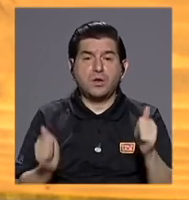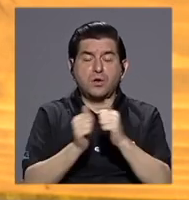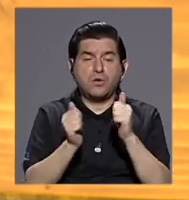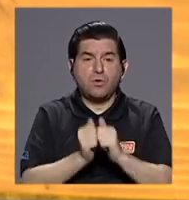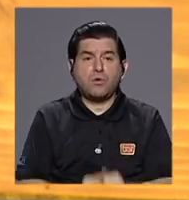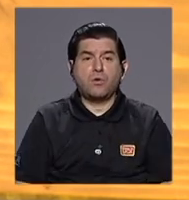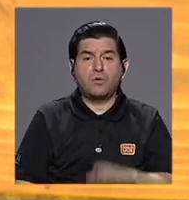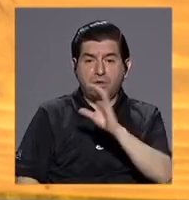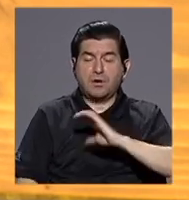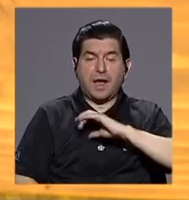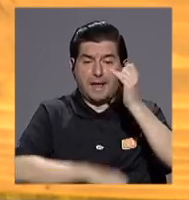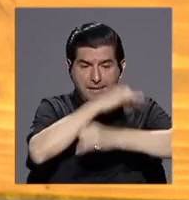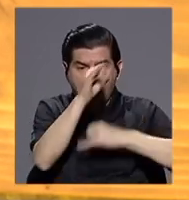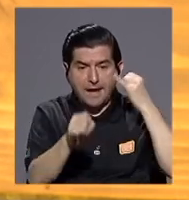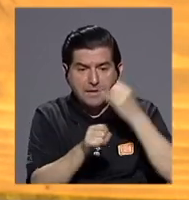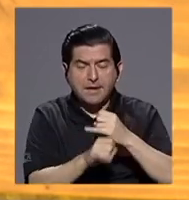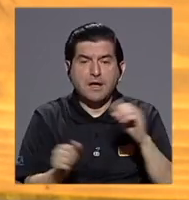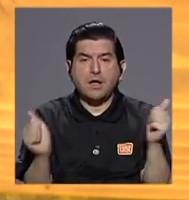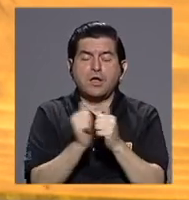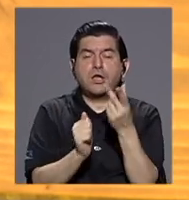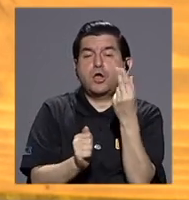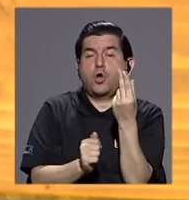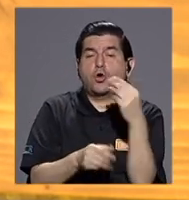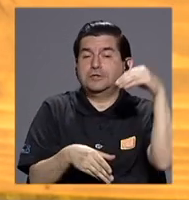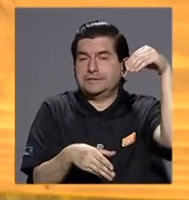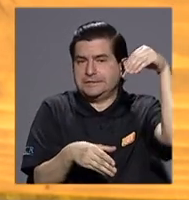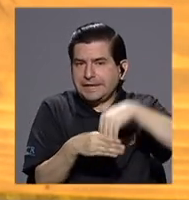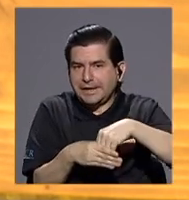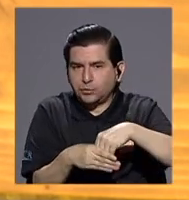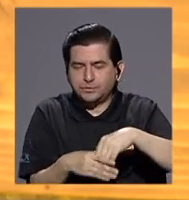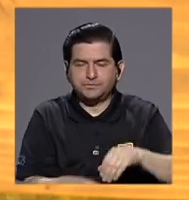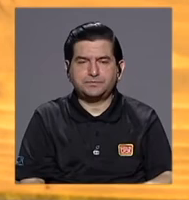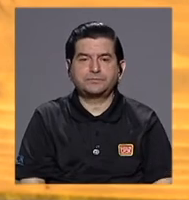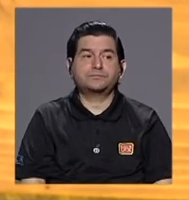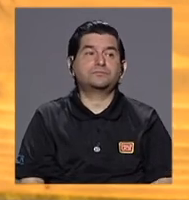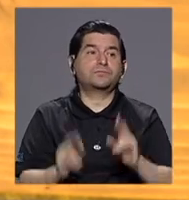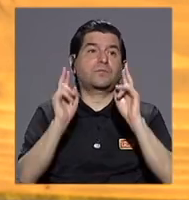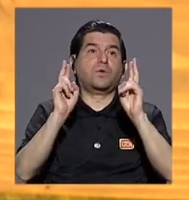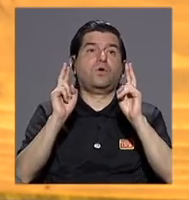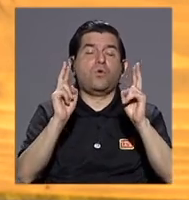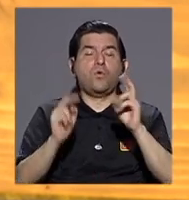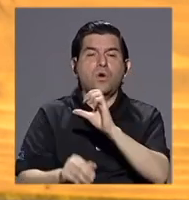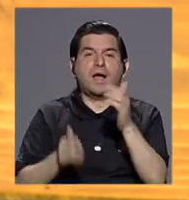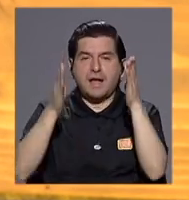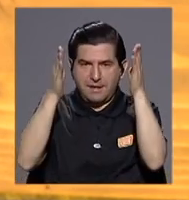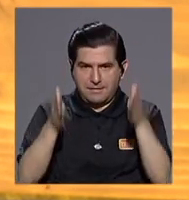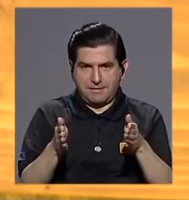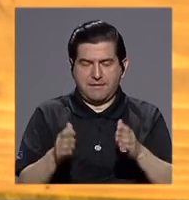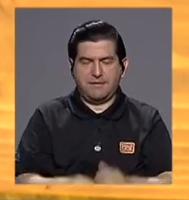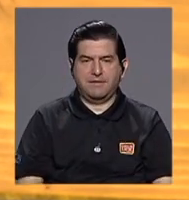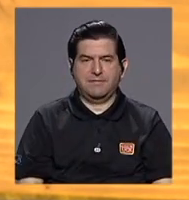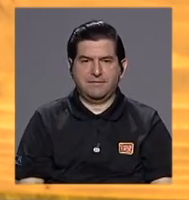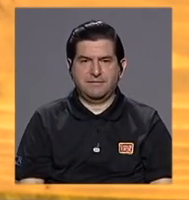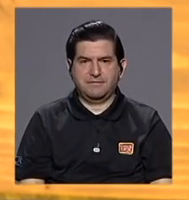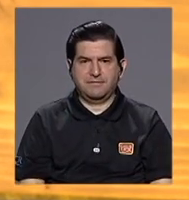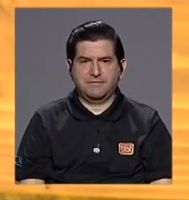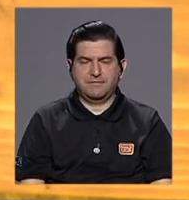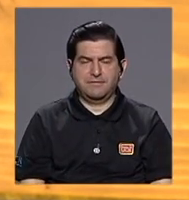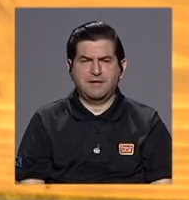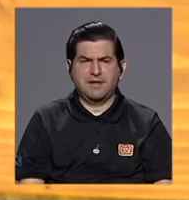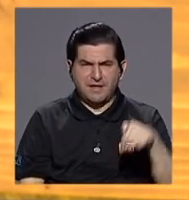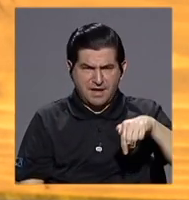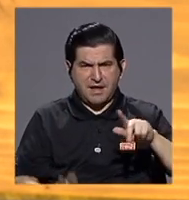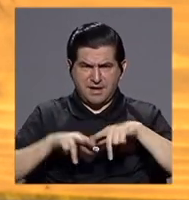internacionales y con dinero de por medio. Yo creo que ojalá los costarricenses... Lo que me quiere decir, hay